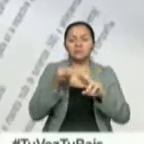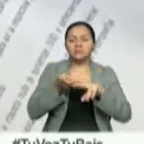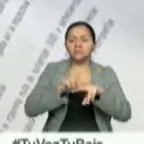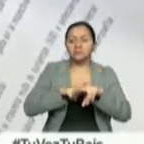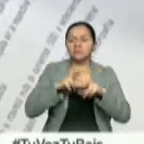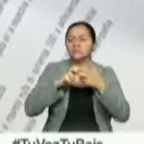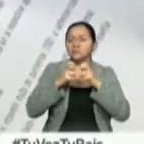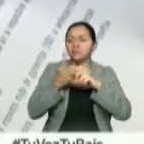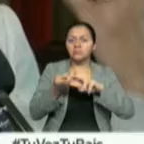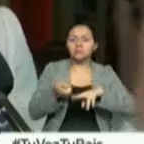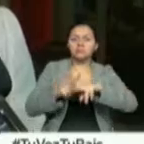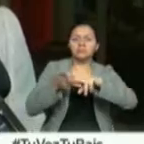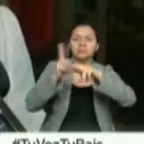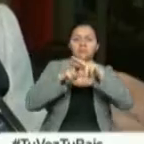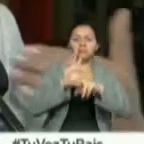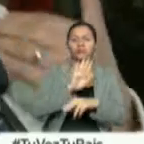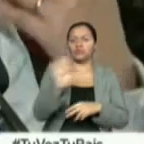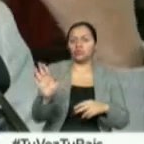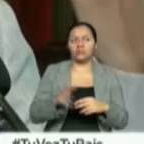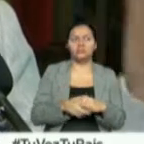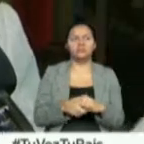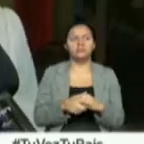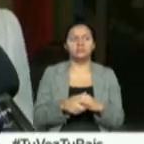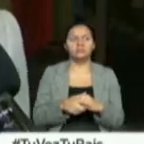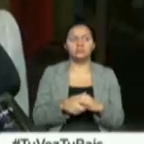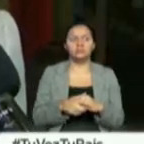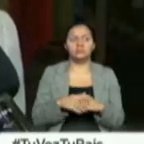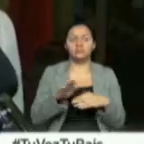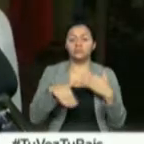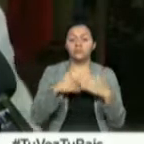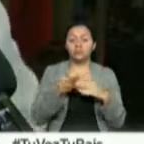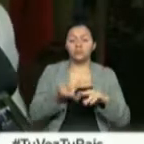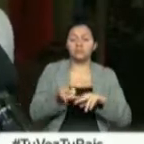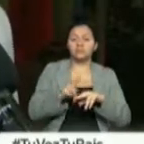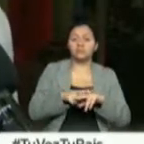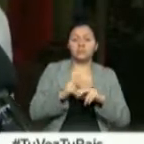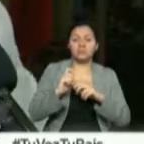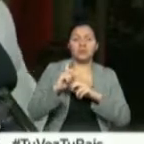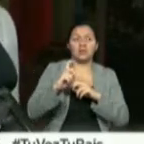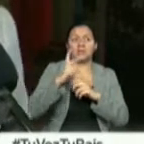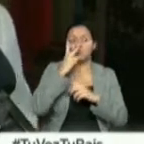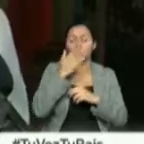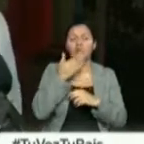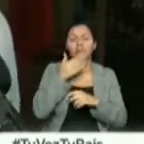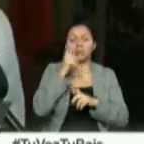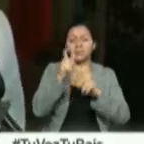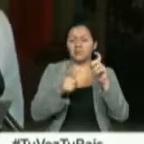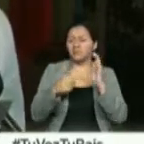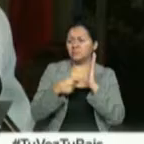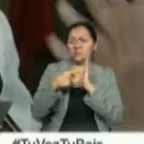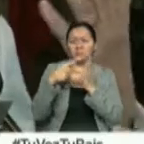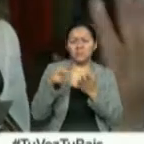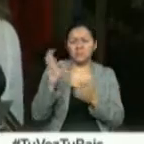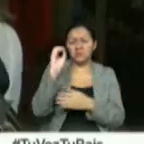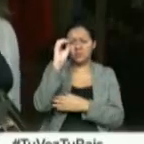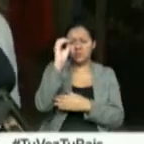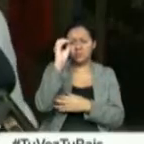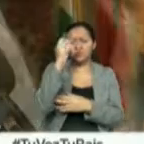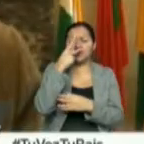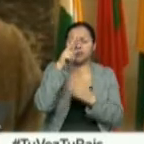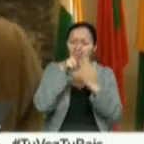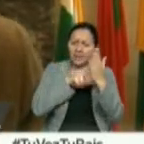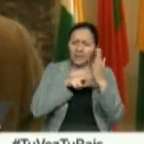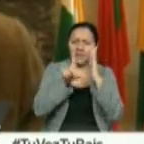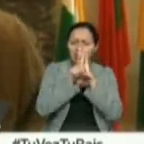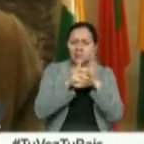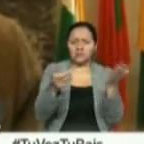especulan con las tierras especuladores para aquellas ganancias extraordinarias los ciudadanos no pagaremos aquello hay que leer la